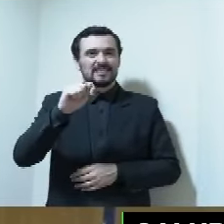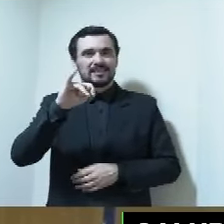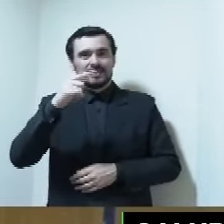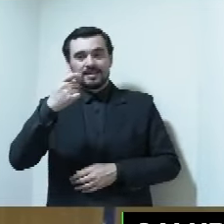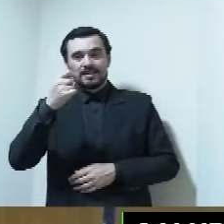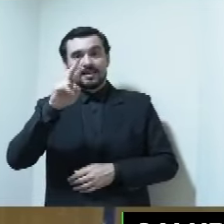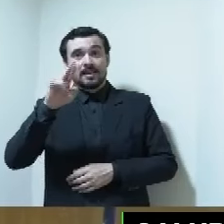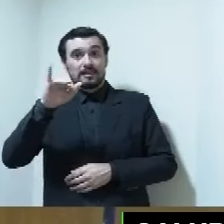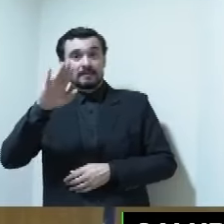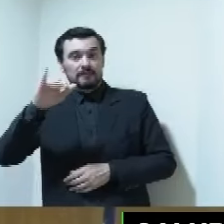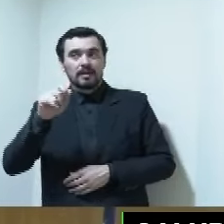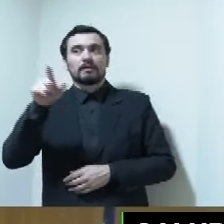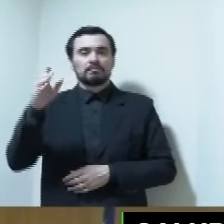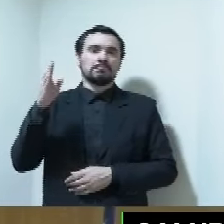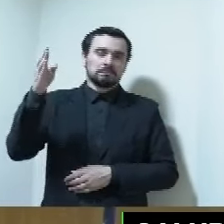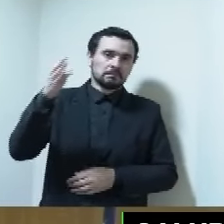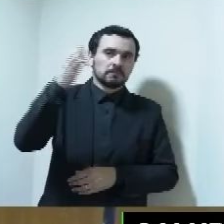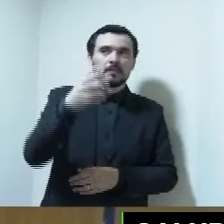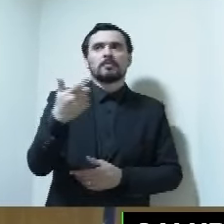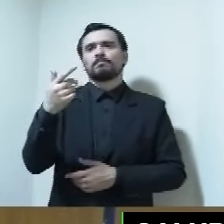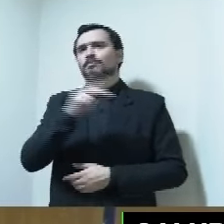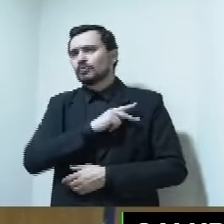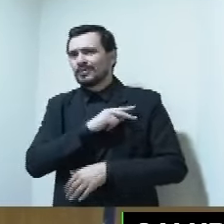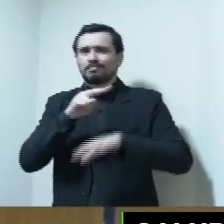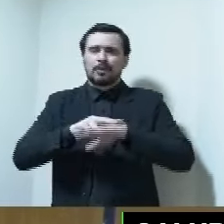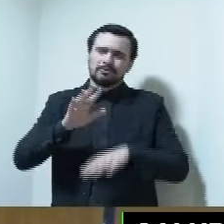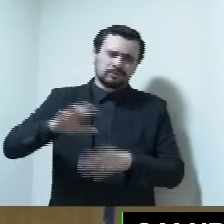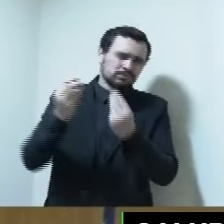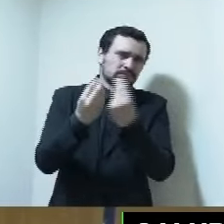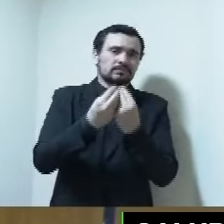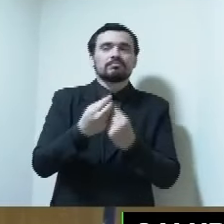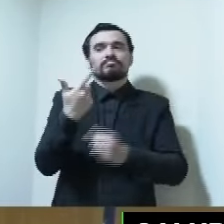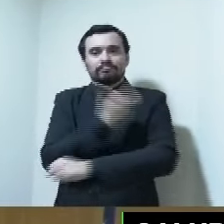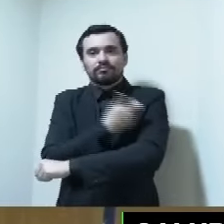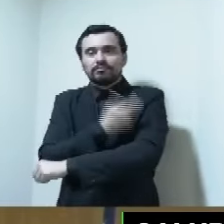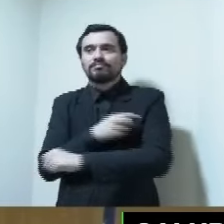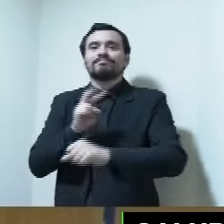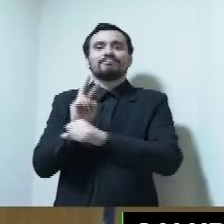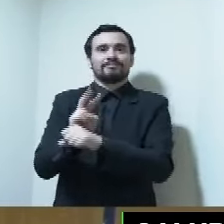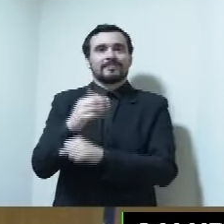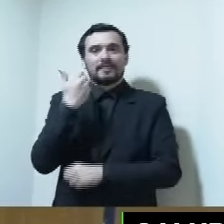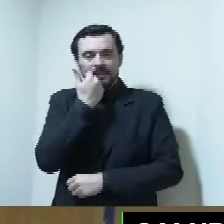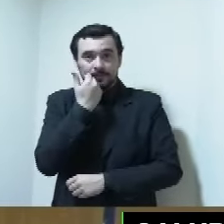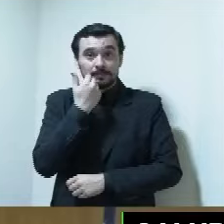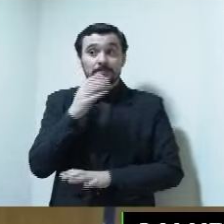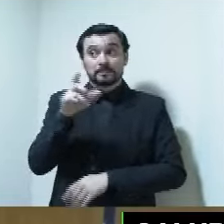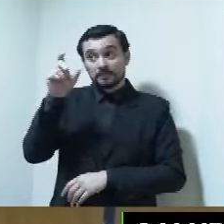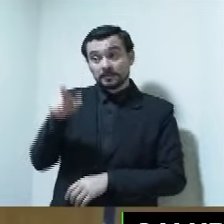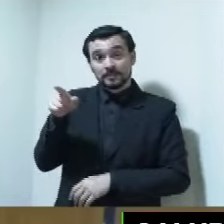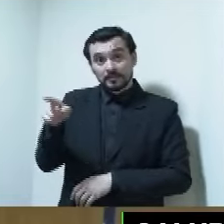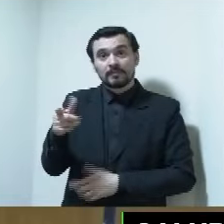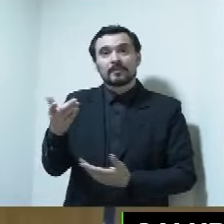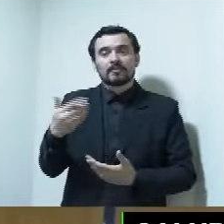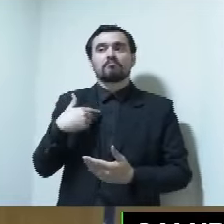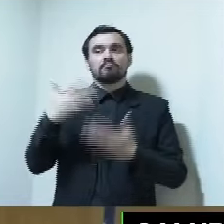dedicación, miles de paraguayos, niños, madres, padres y abuelos están protegidos de enfermedades prevenibles. Pido, queridas amigas y